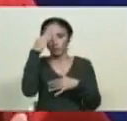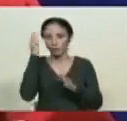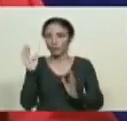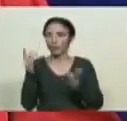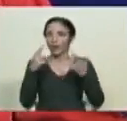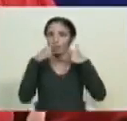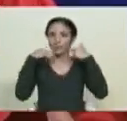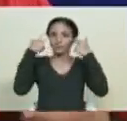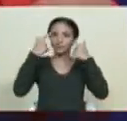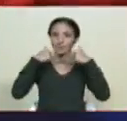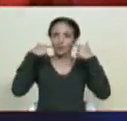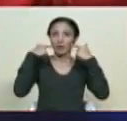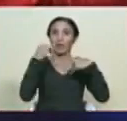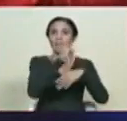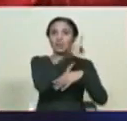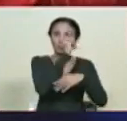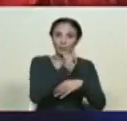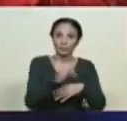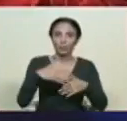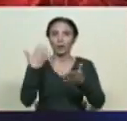seguir sonriendo desde el Zulia